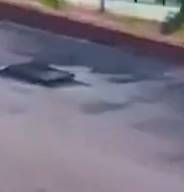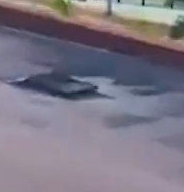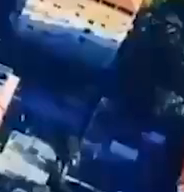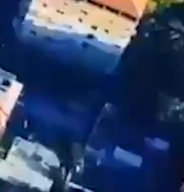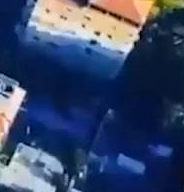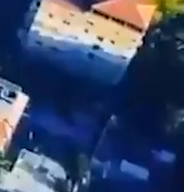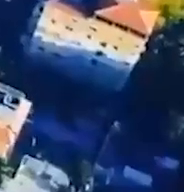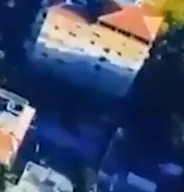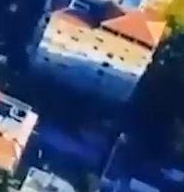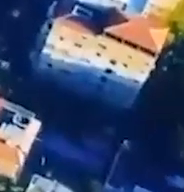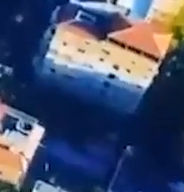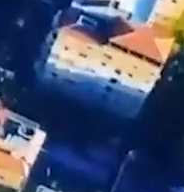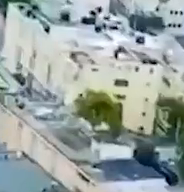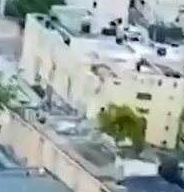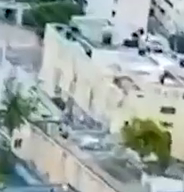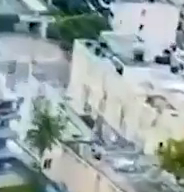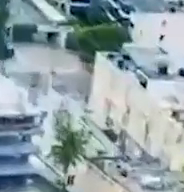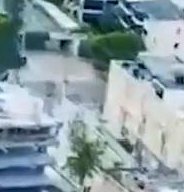mueva